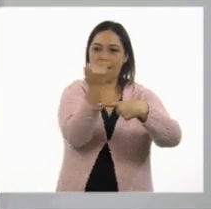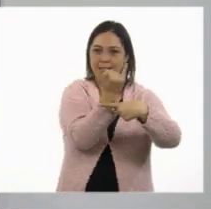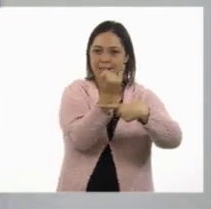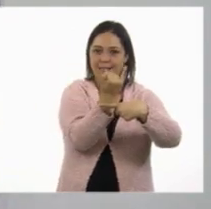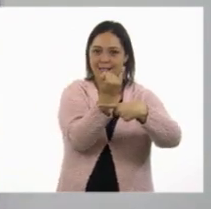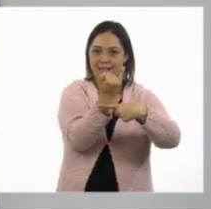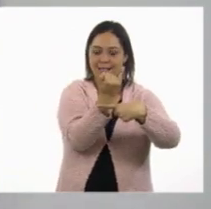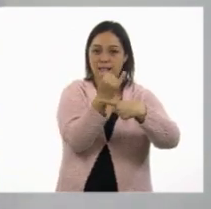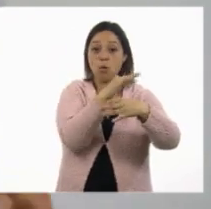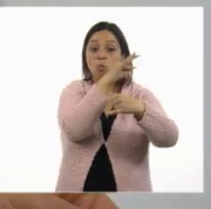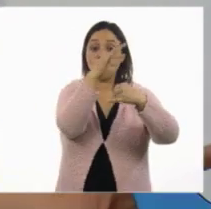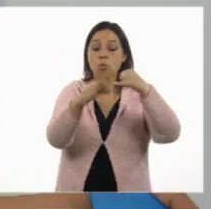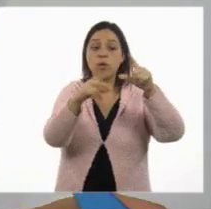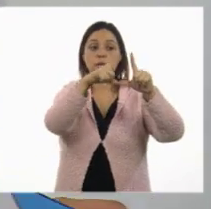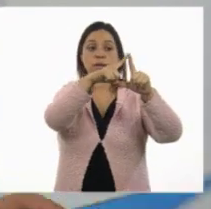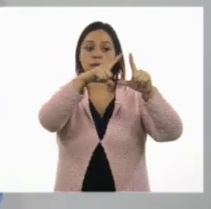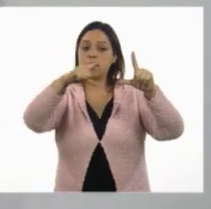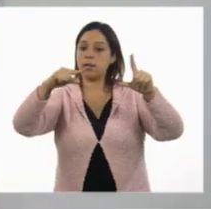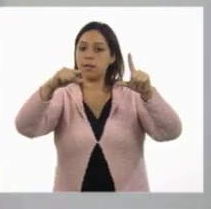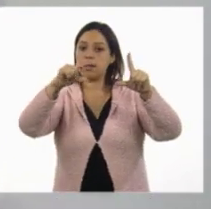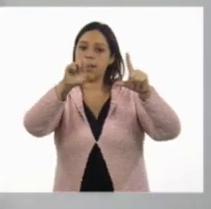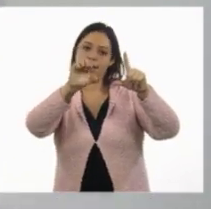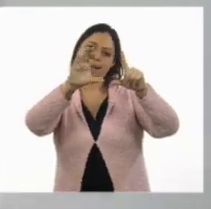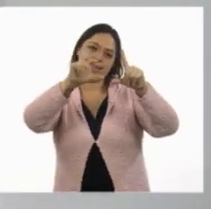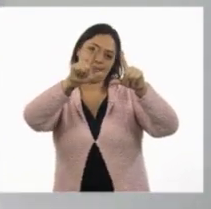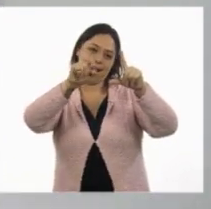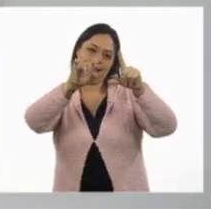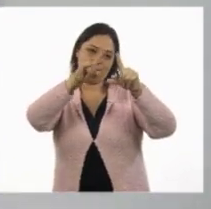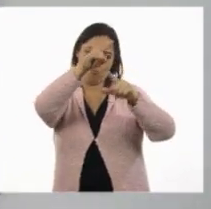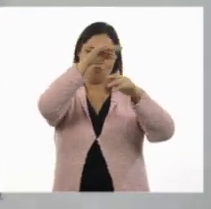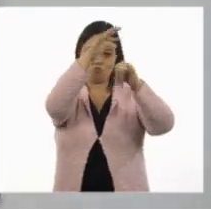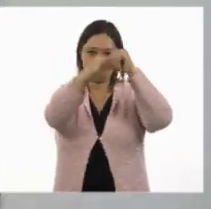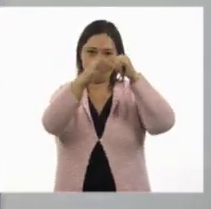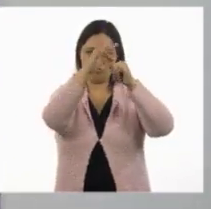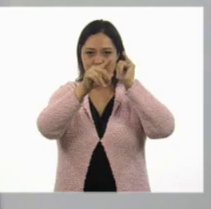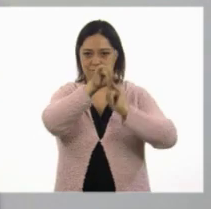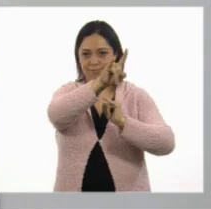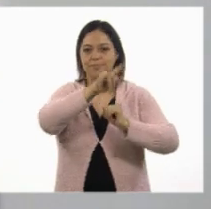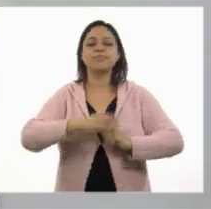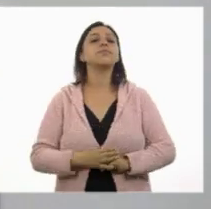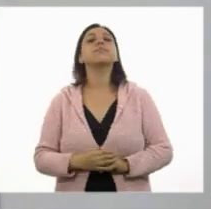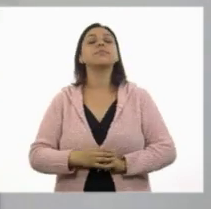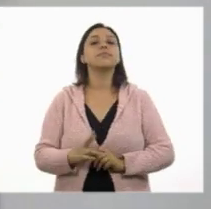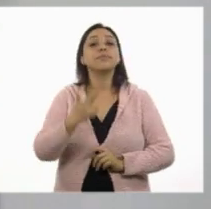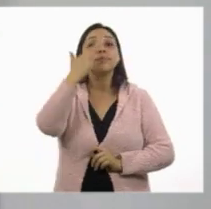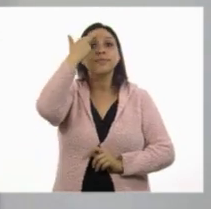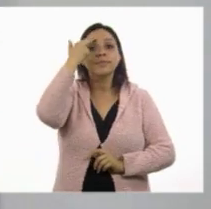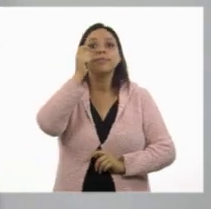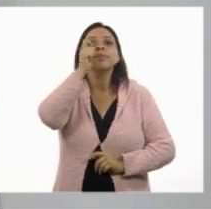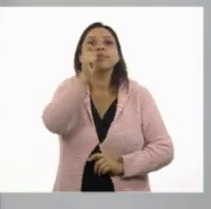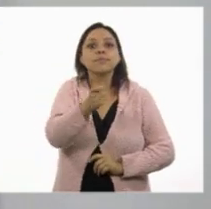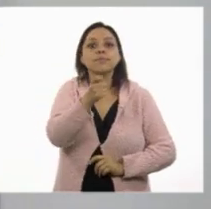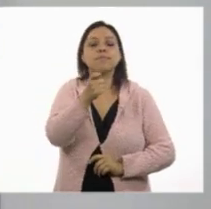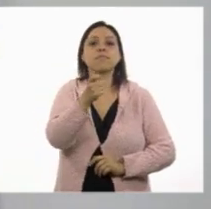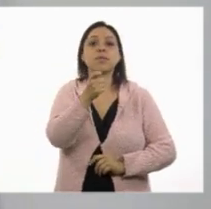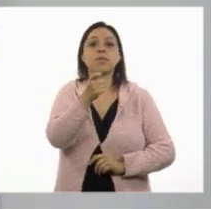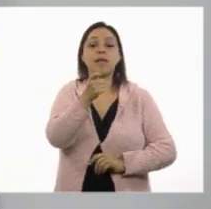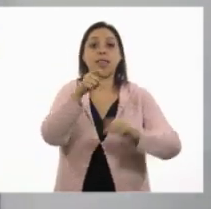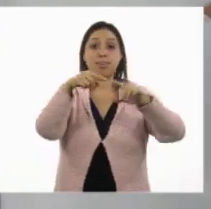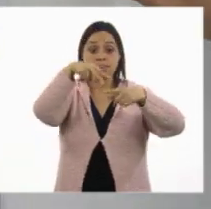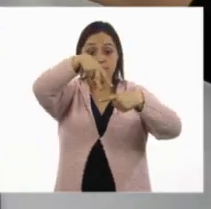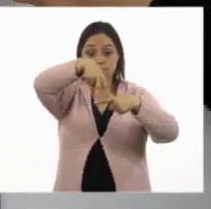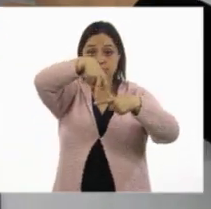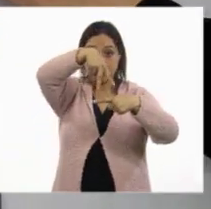el escaleno? En el que nos queda. Muy bien. Recuerda que el tipo de triángulo, un